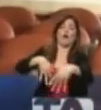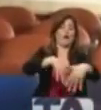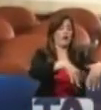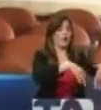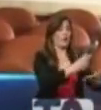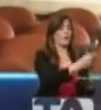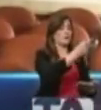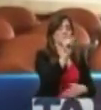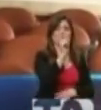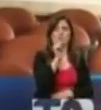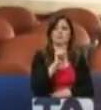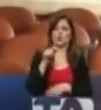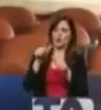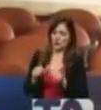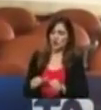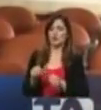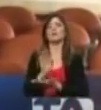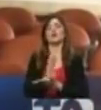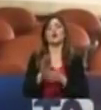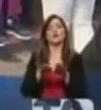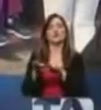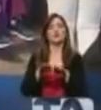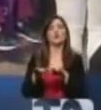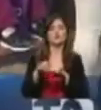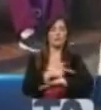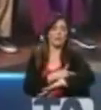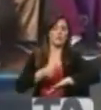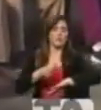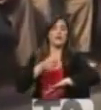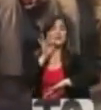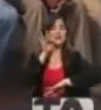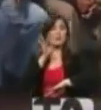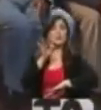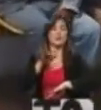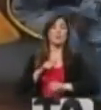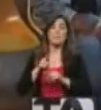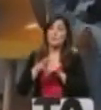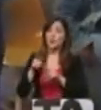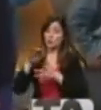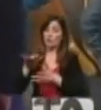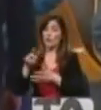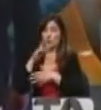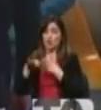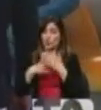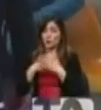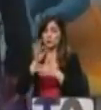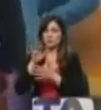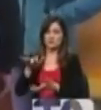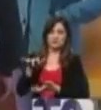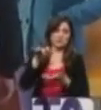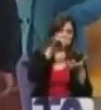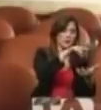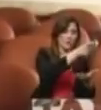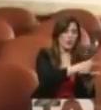el Centro de Salud de la Ciudad de Ibarra a seguir tomando las muestras. Lo que cambia indica es que las muestras serán enviadas al Centro de Salud